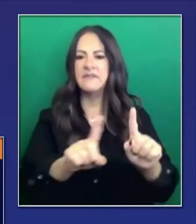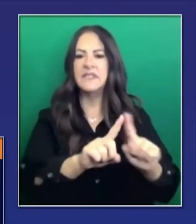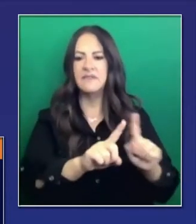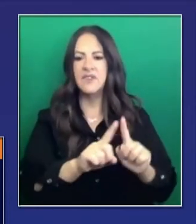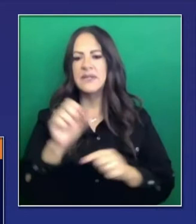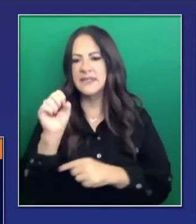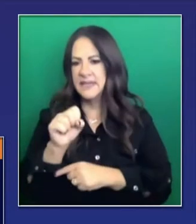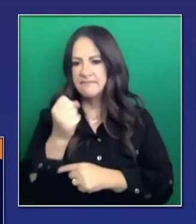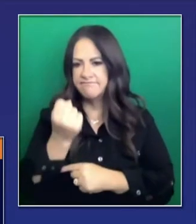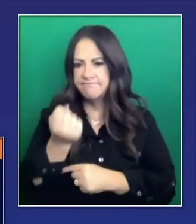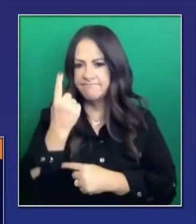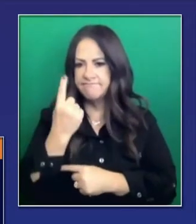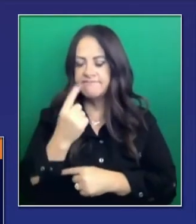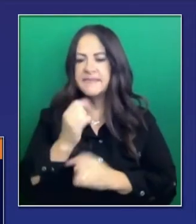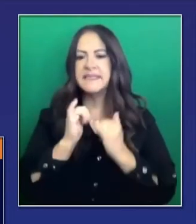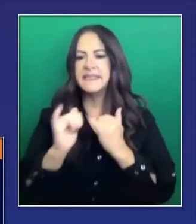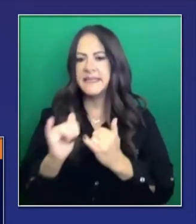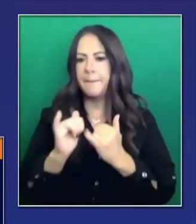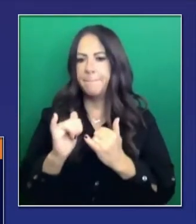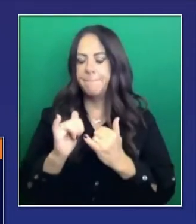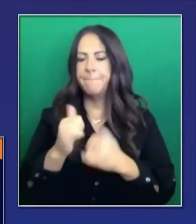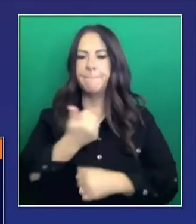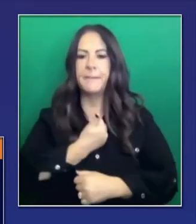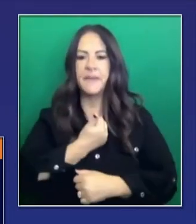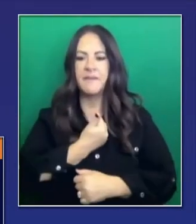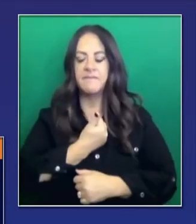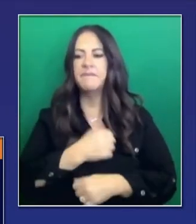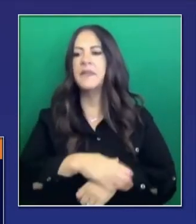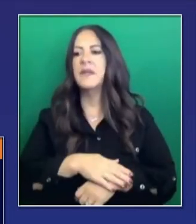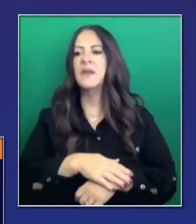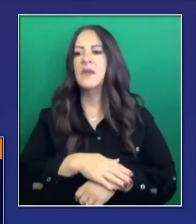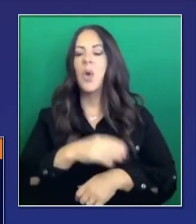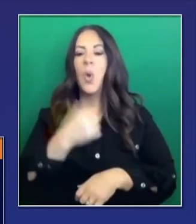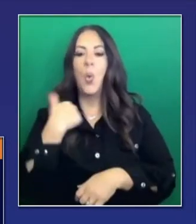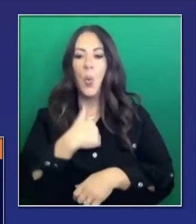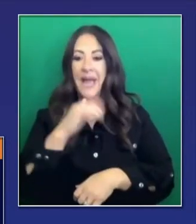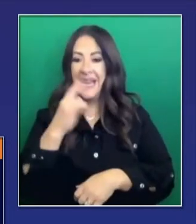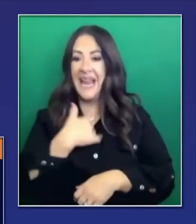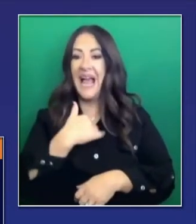es singular por definición. Y para mí, igual que